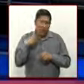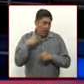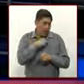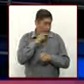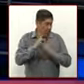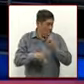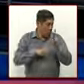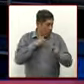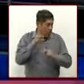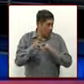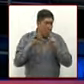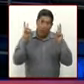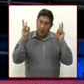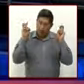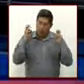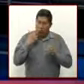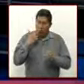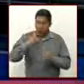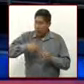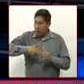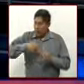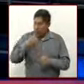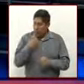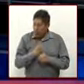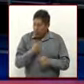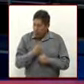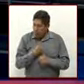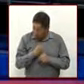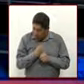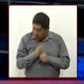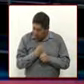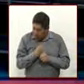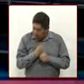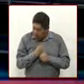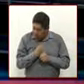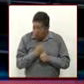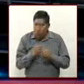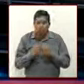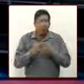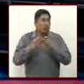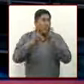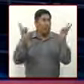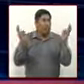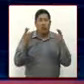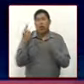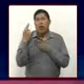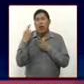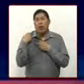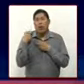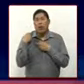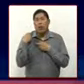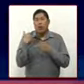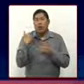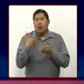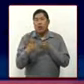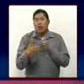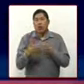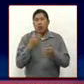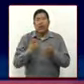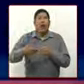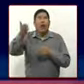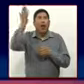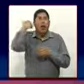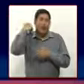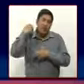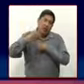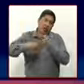población boliviana, en tema de combustible se está trabajando bajo esa política de manera muy responsable, a pesar de la herencia que nos han dejado